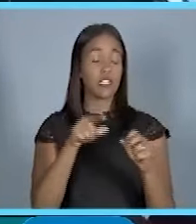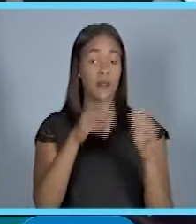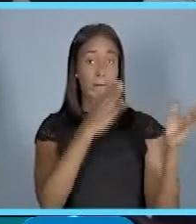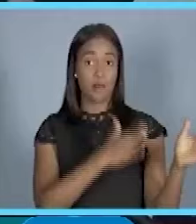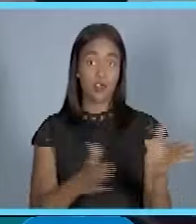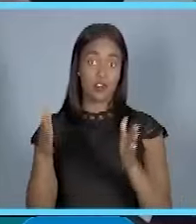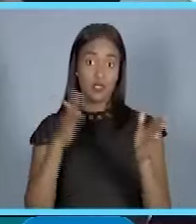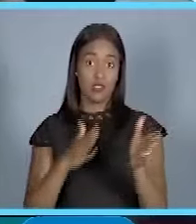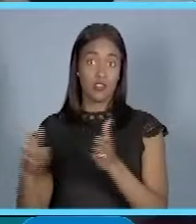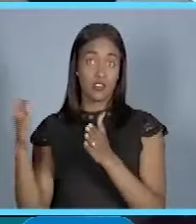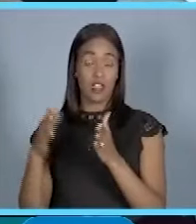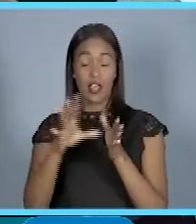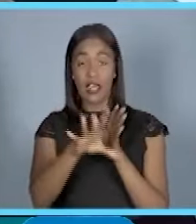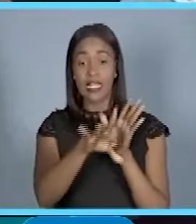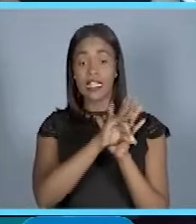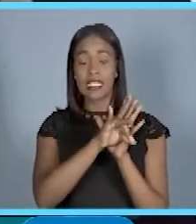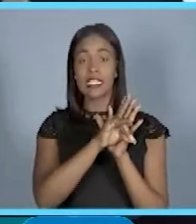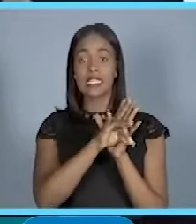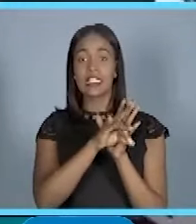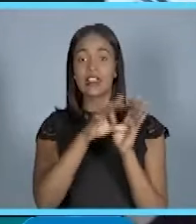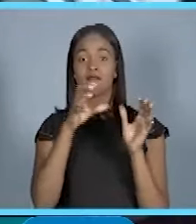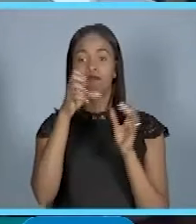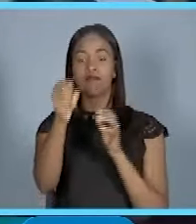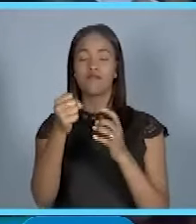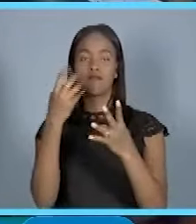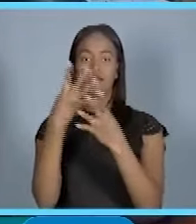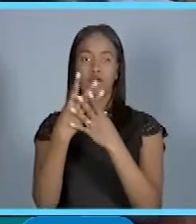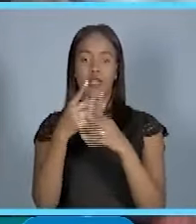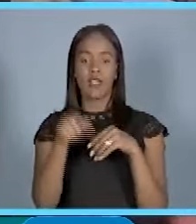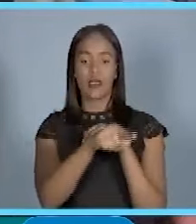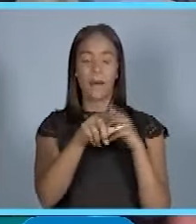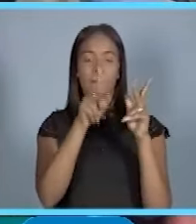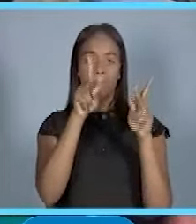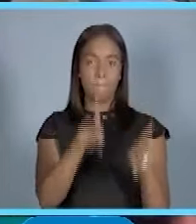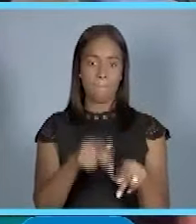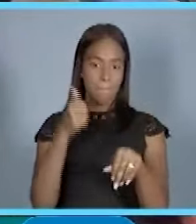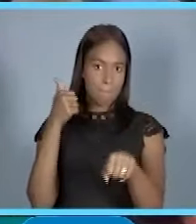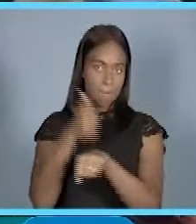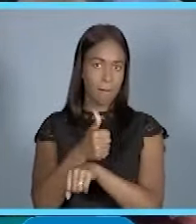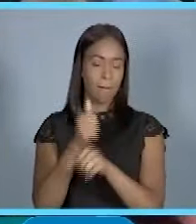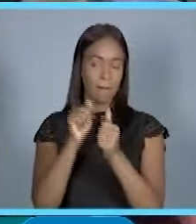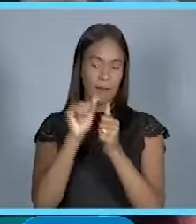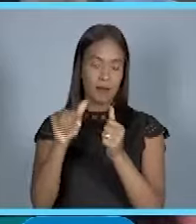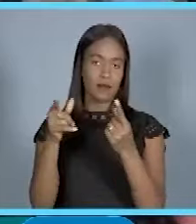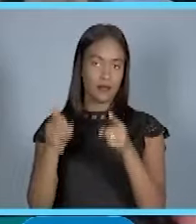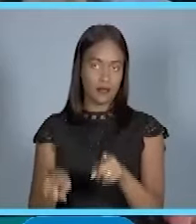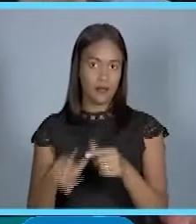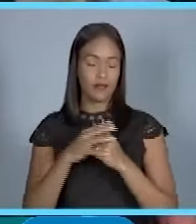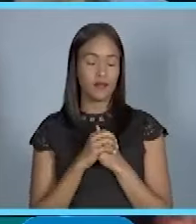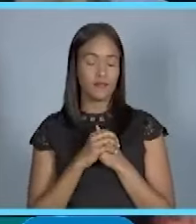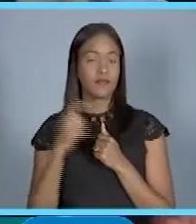de identificación y captura de los presuntos autores de este caso. Vamos a